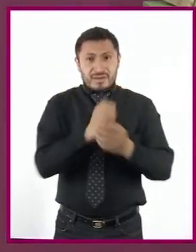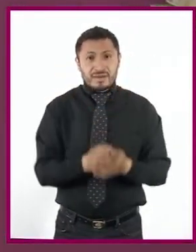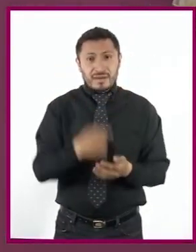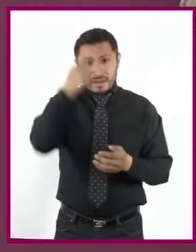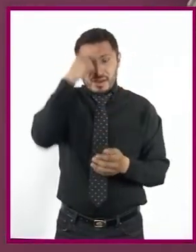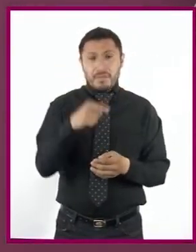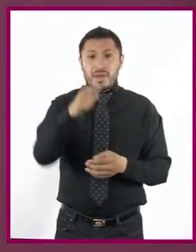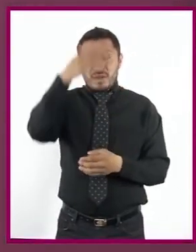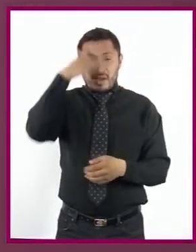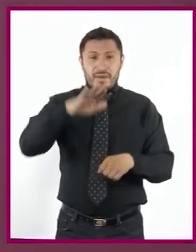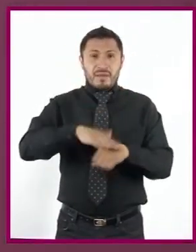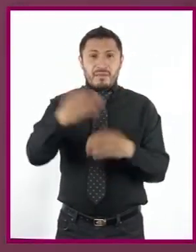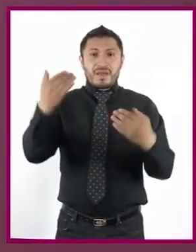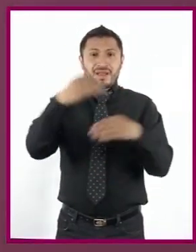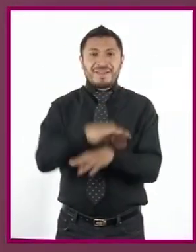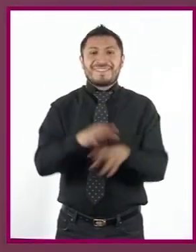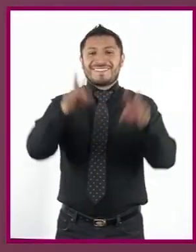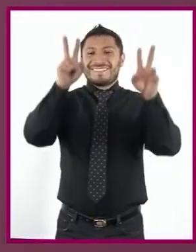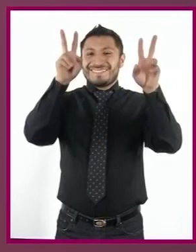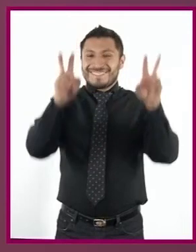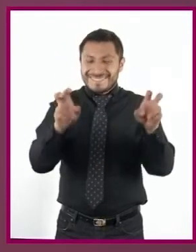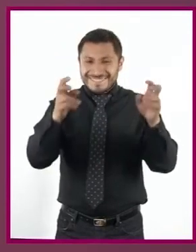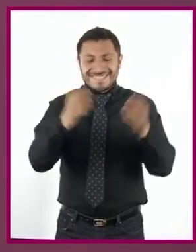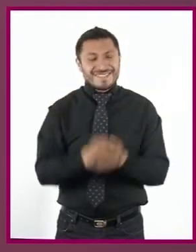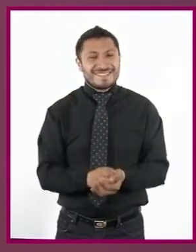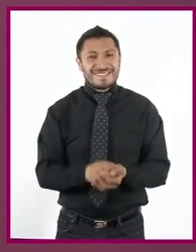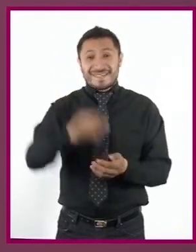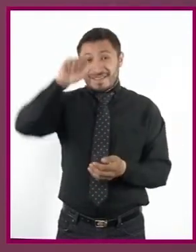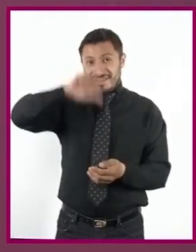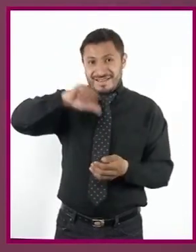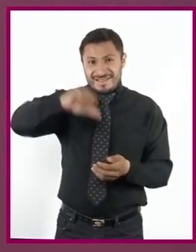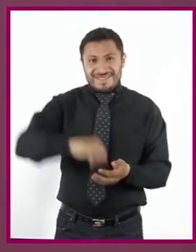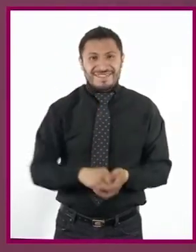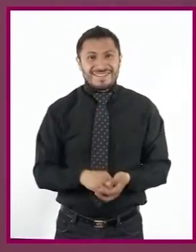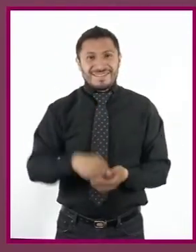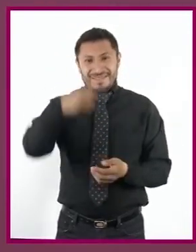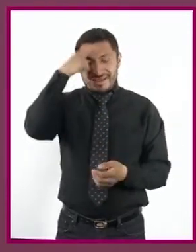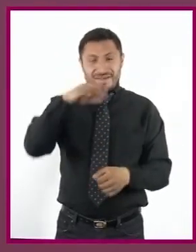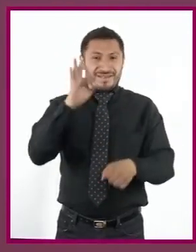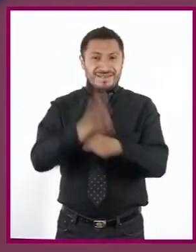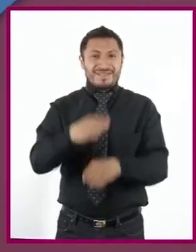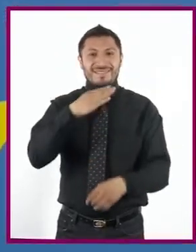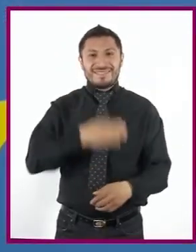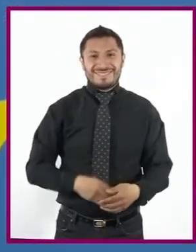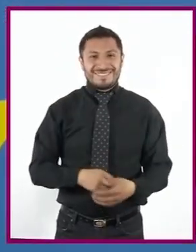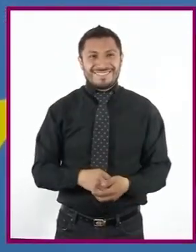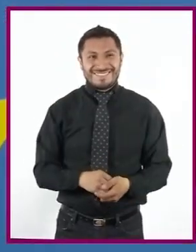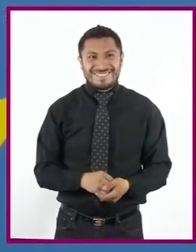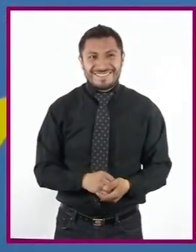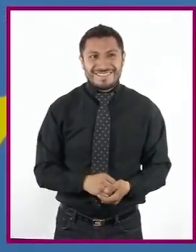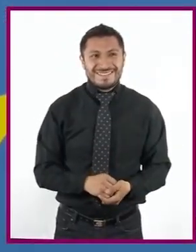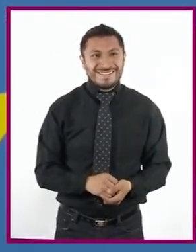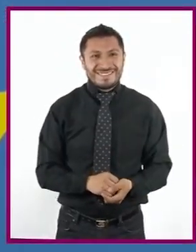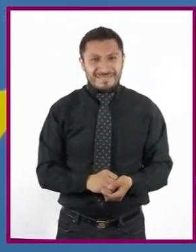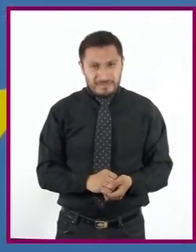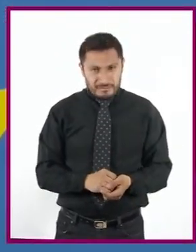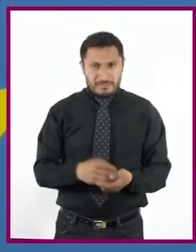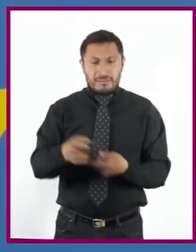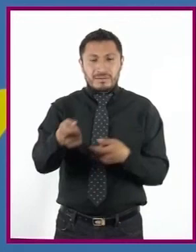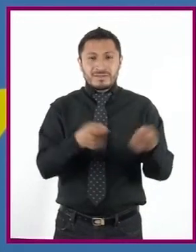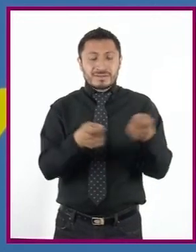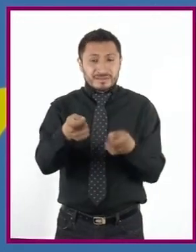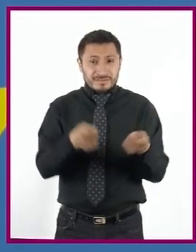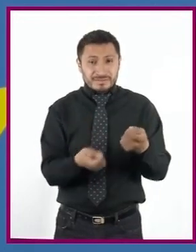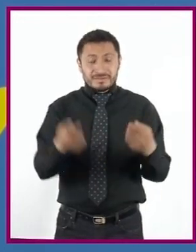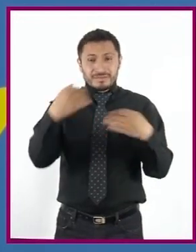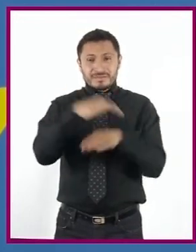para saber más acerca de los mecanismos y procedimientos para defender la justicia y a conducirnos en un